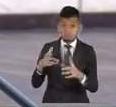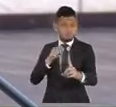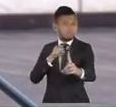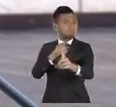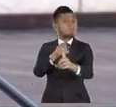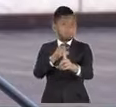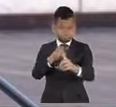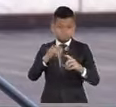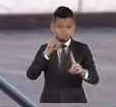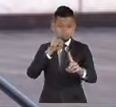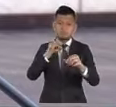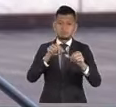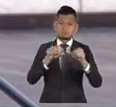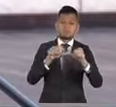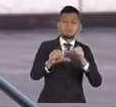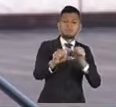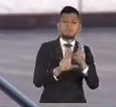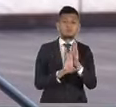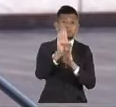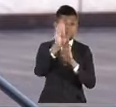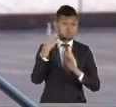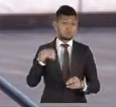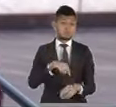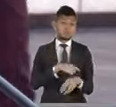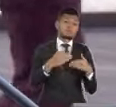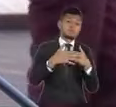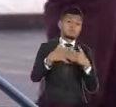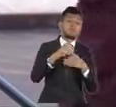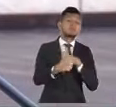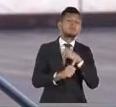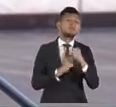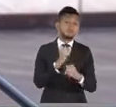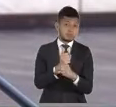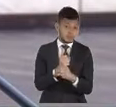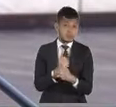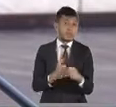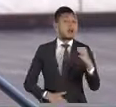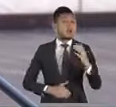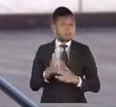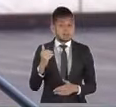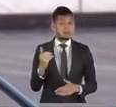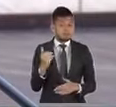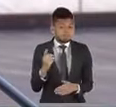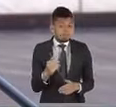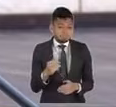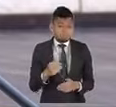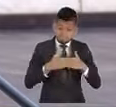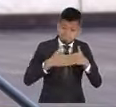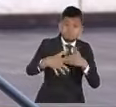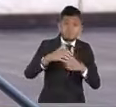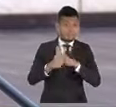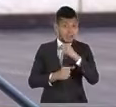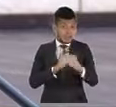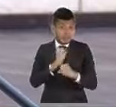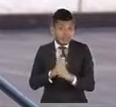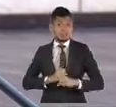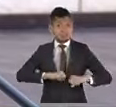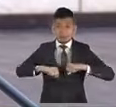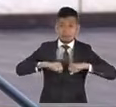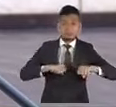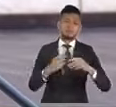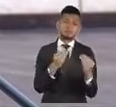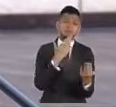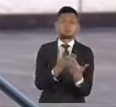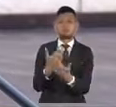Desarrollo Sostenible. Tenemos 10 años, entonces empecemos el conteo y muchas gracias a todos por estar